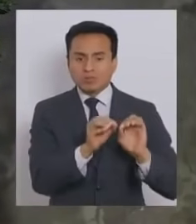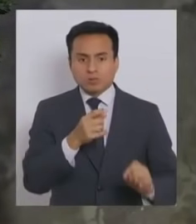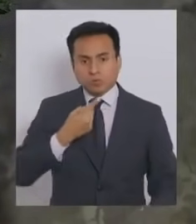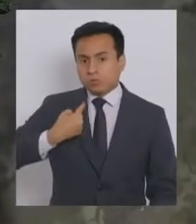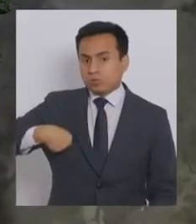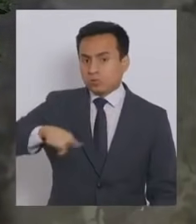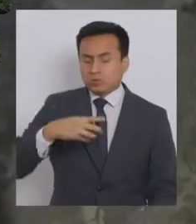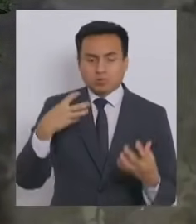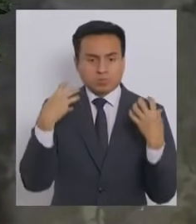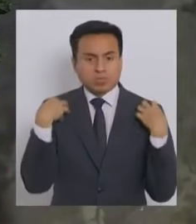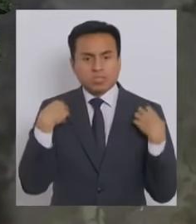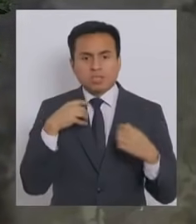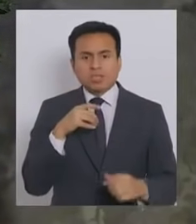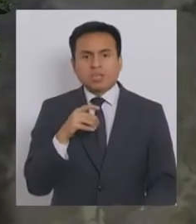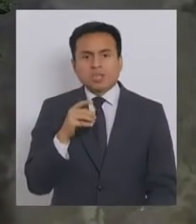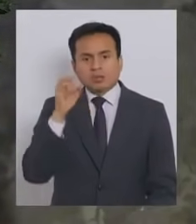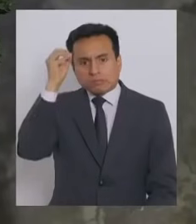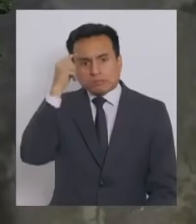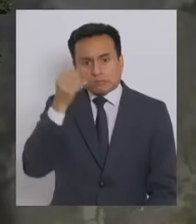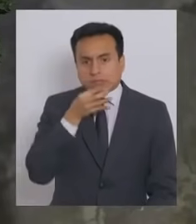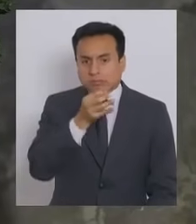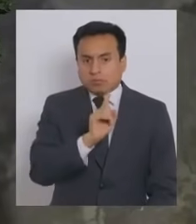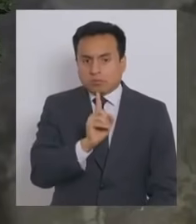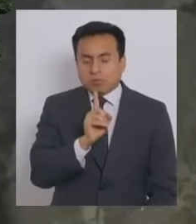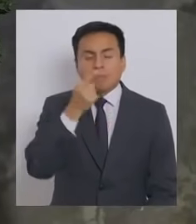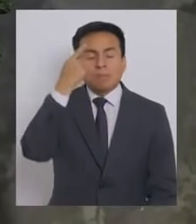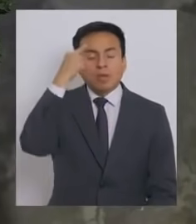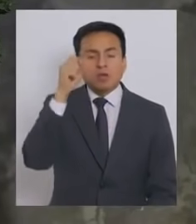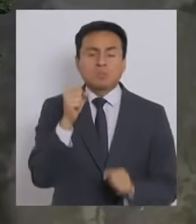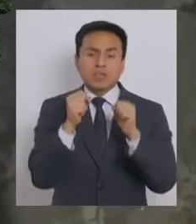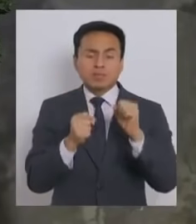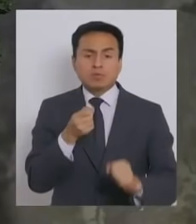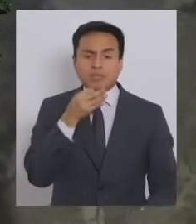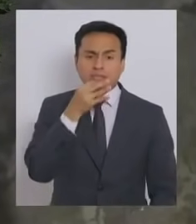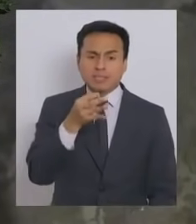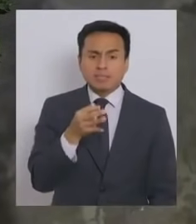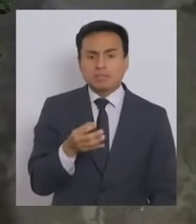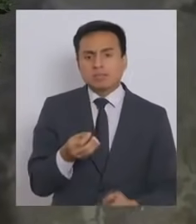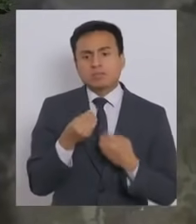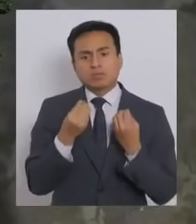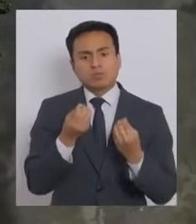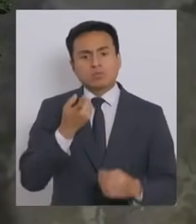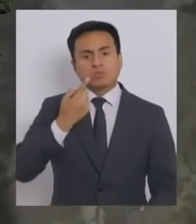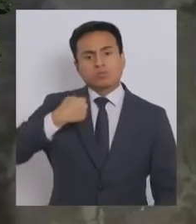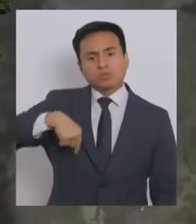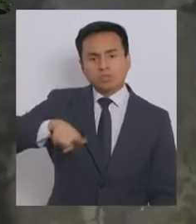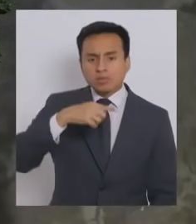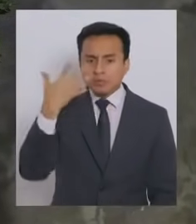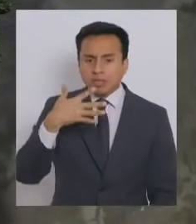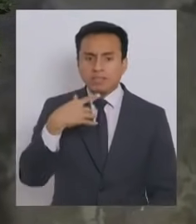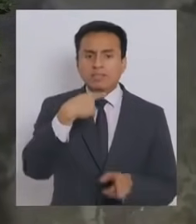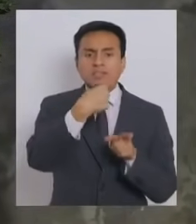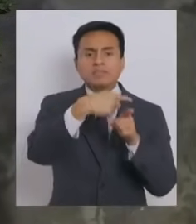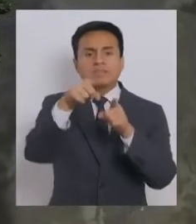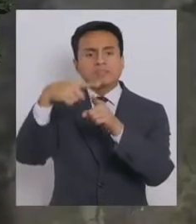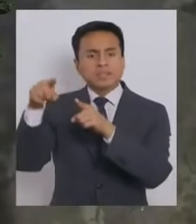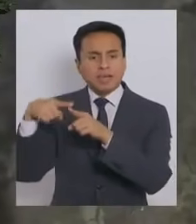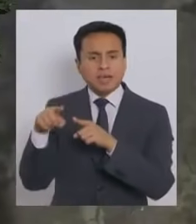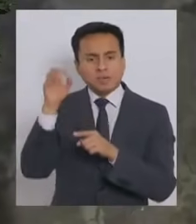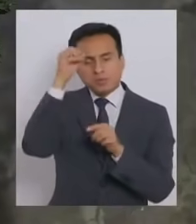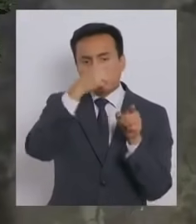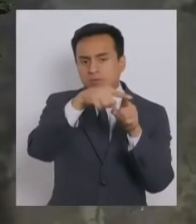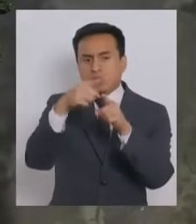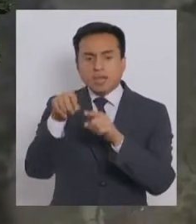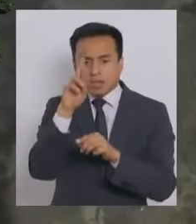corresponde hacer un juicio de valor. Pero sí podemos señalar que desde luego a nosotros nos importa la diversidad, la pluralidad,